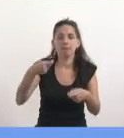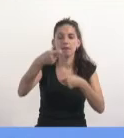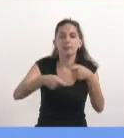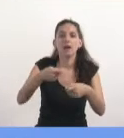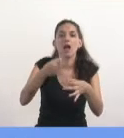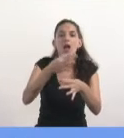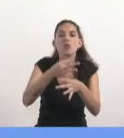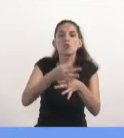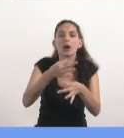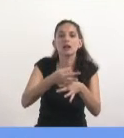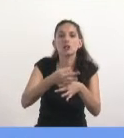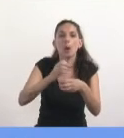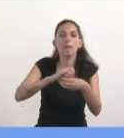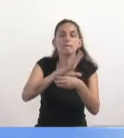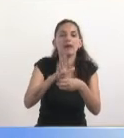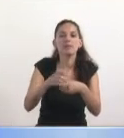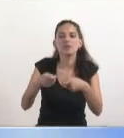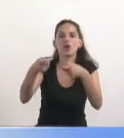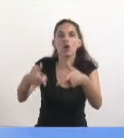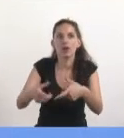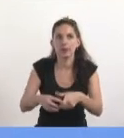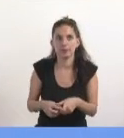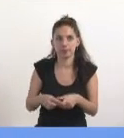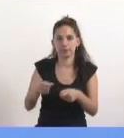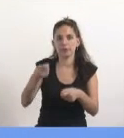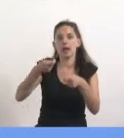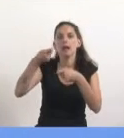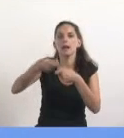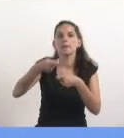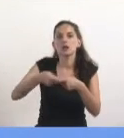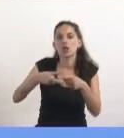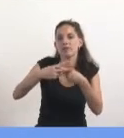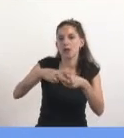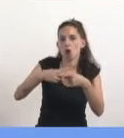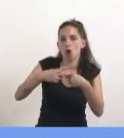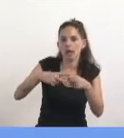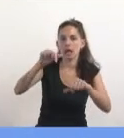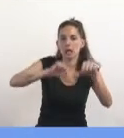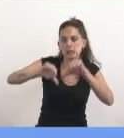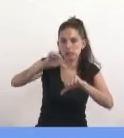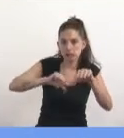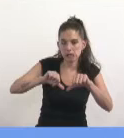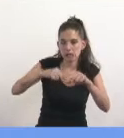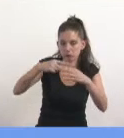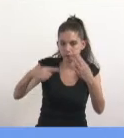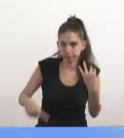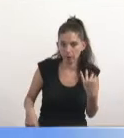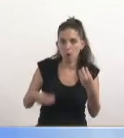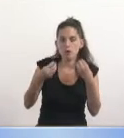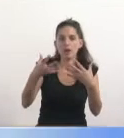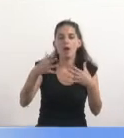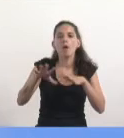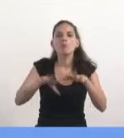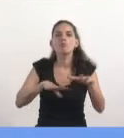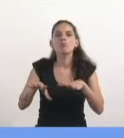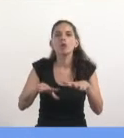de educación. La pandemia nos lo exige, la situación del país. Inversión en ciencia y tecnología, porque después de tener un proceso virtuoso,